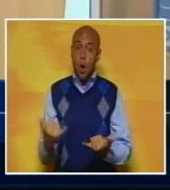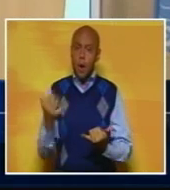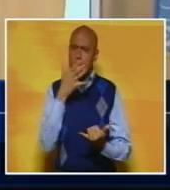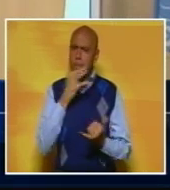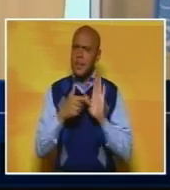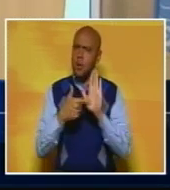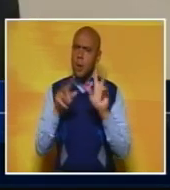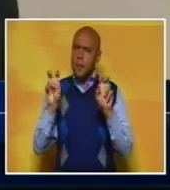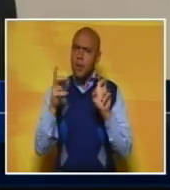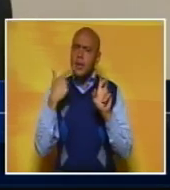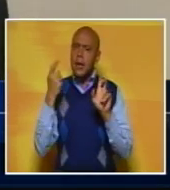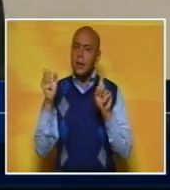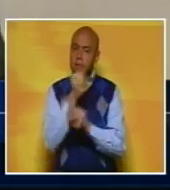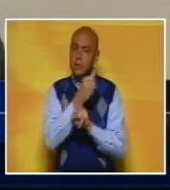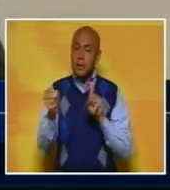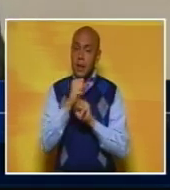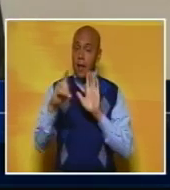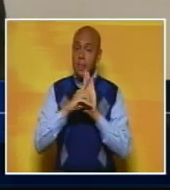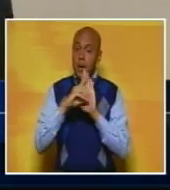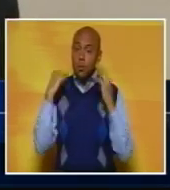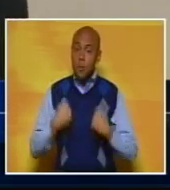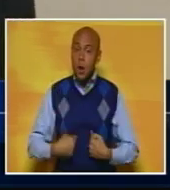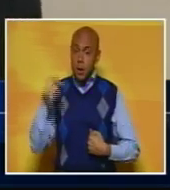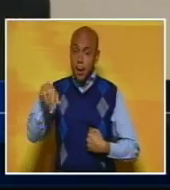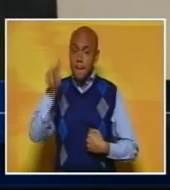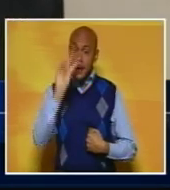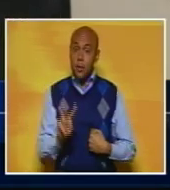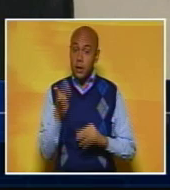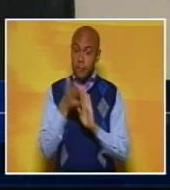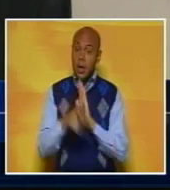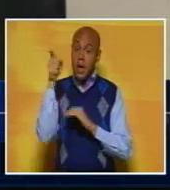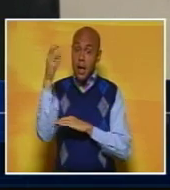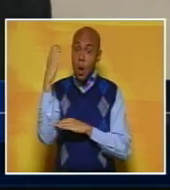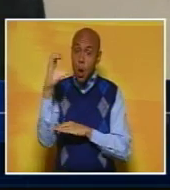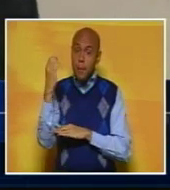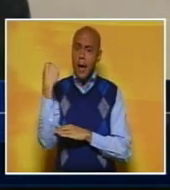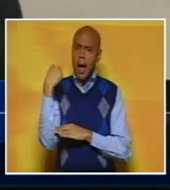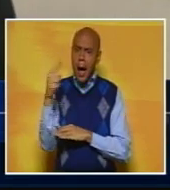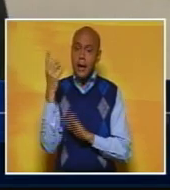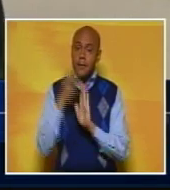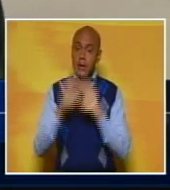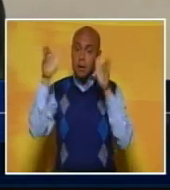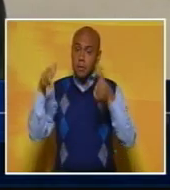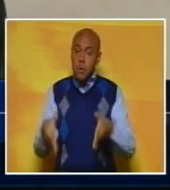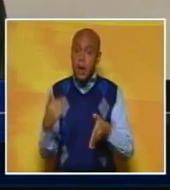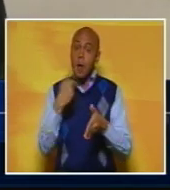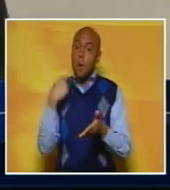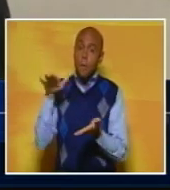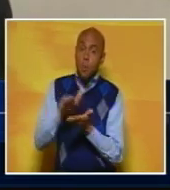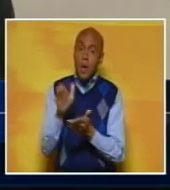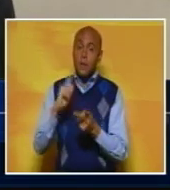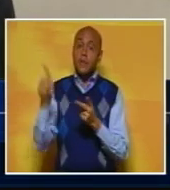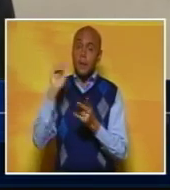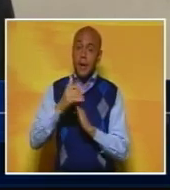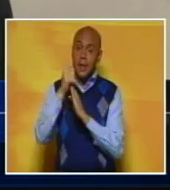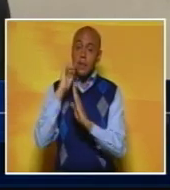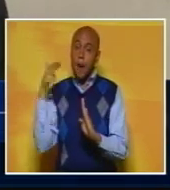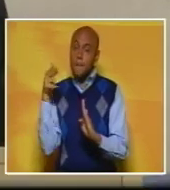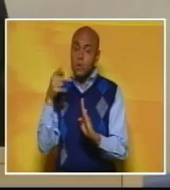muestra de violación de derechos humanos en Venezuela, cuando a su juicio en Colombia hay fosas comunes, asesinatos a líderes sociales